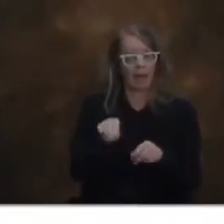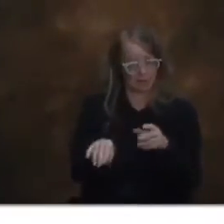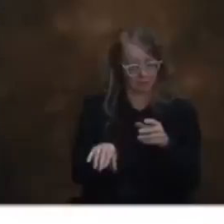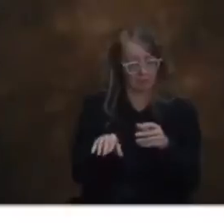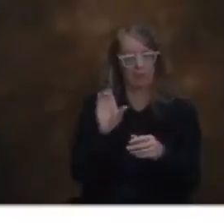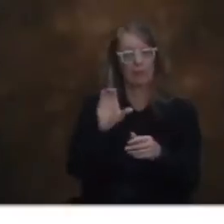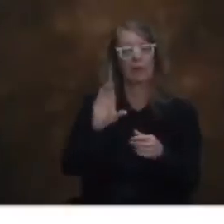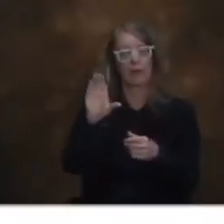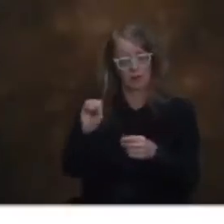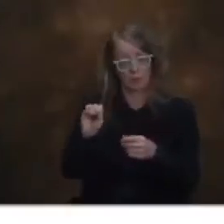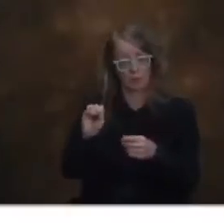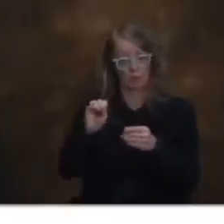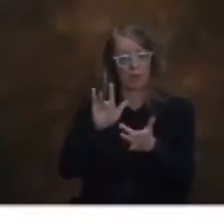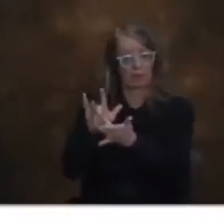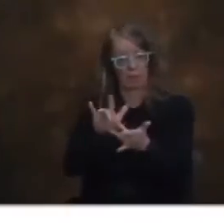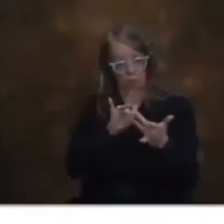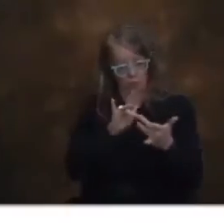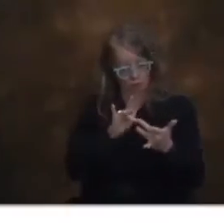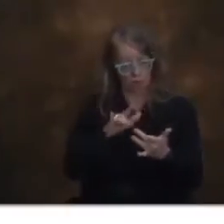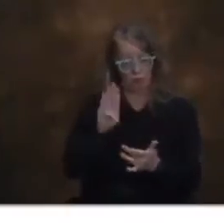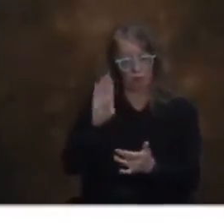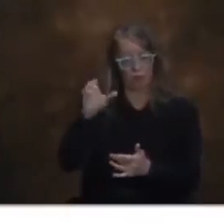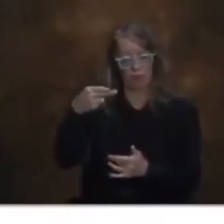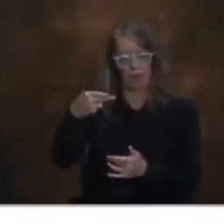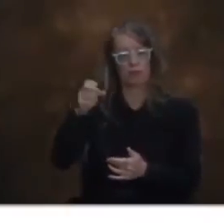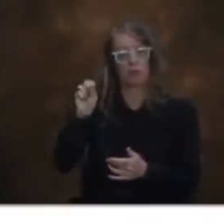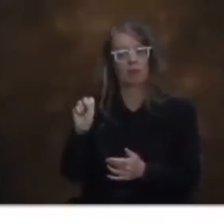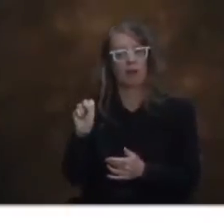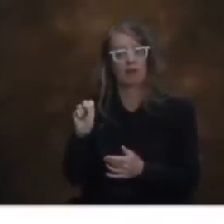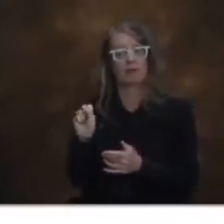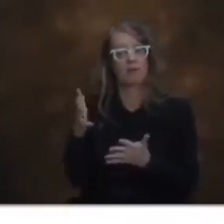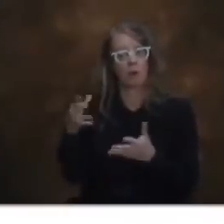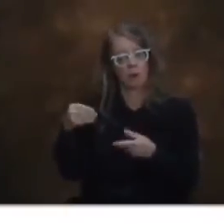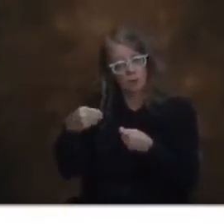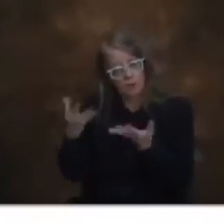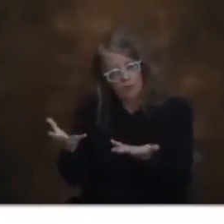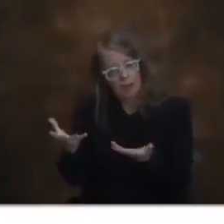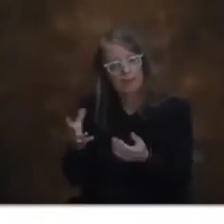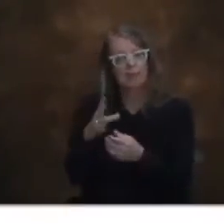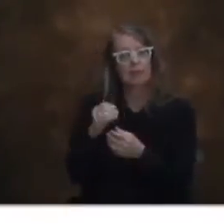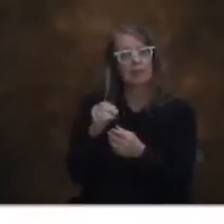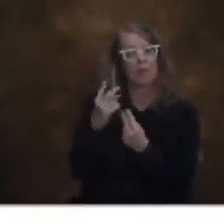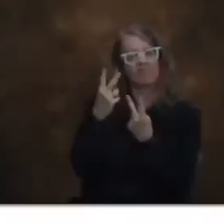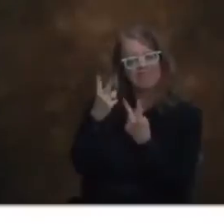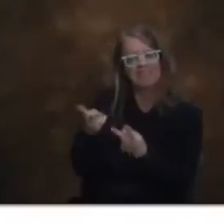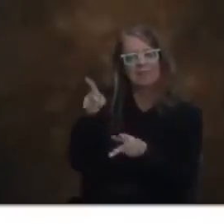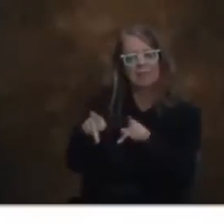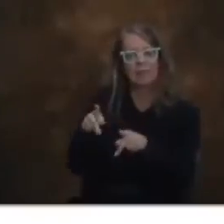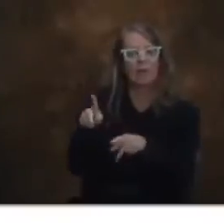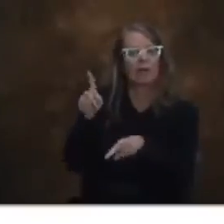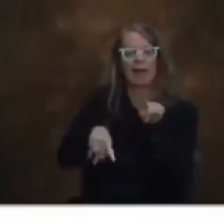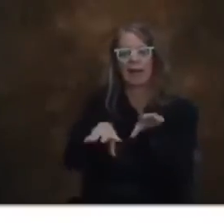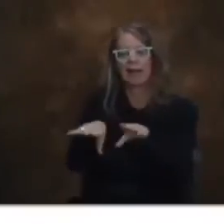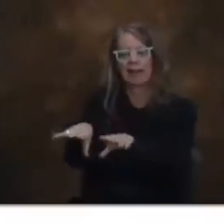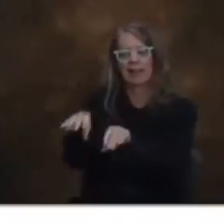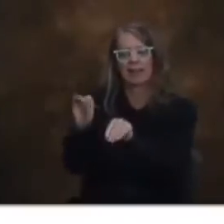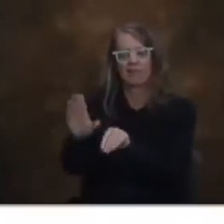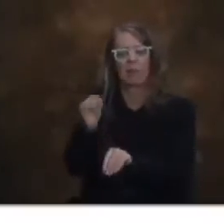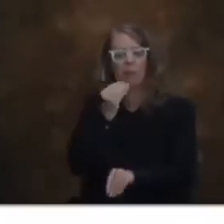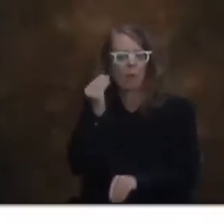alcance comunitario el departamento de salud de hong